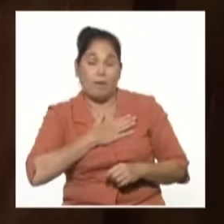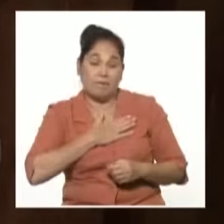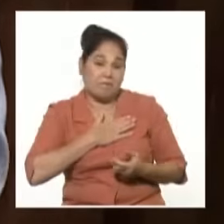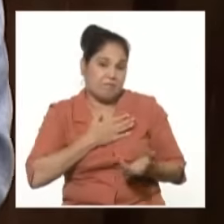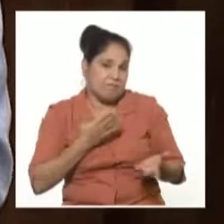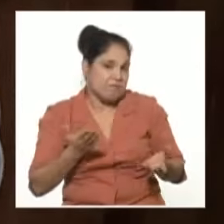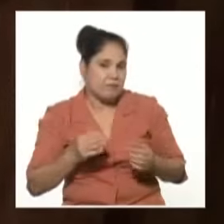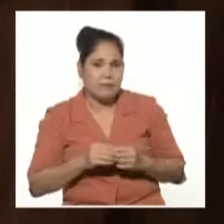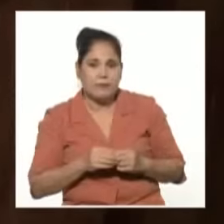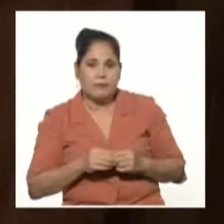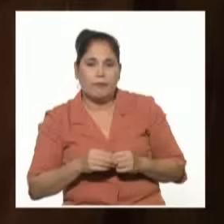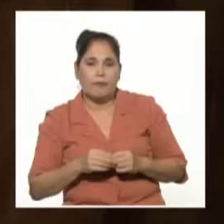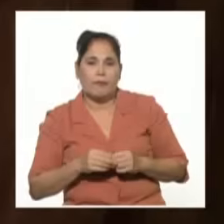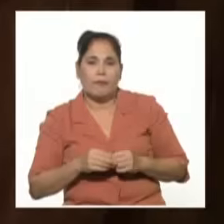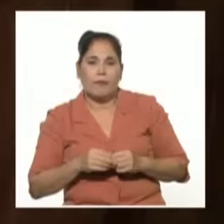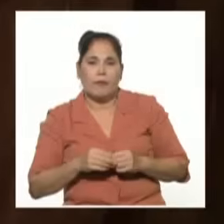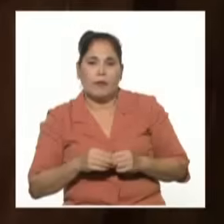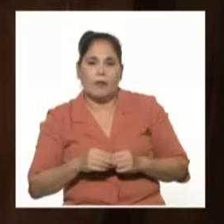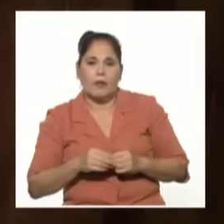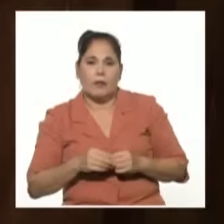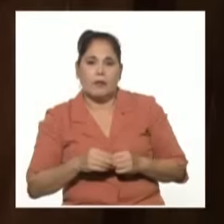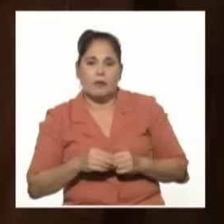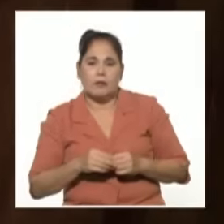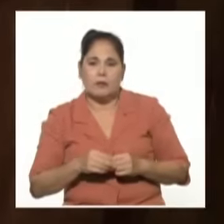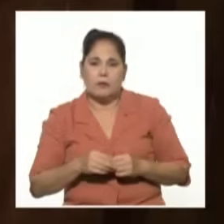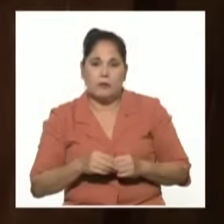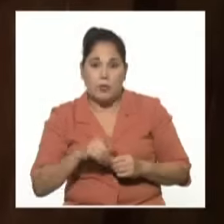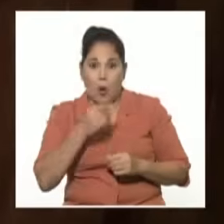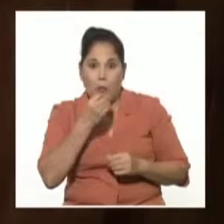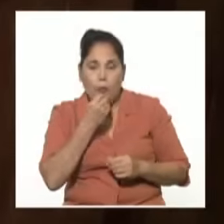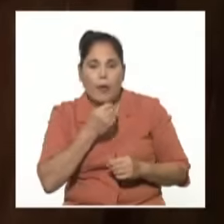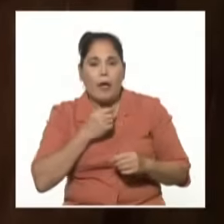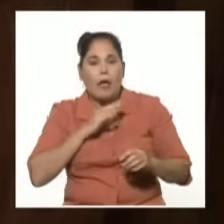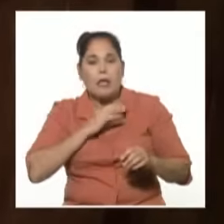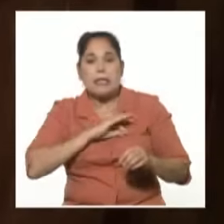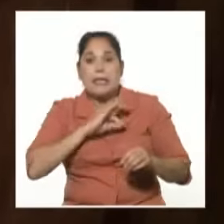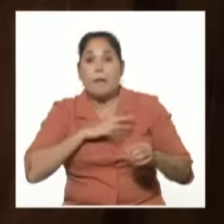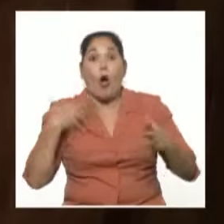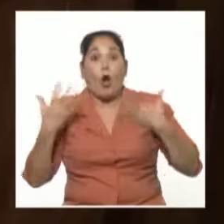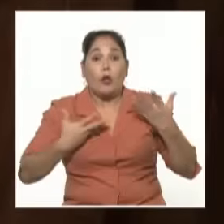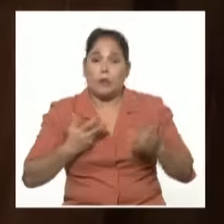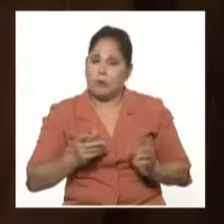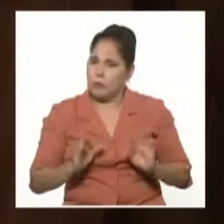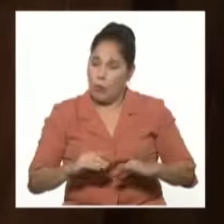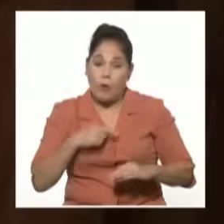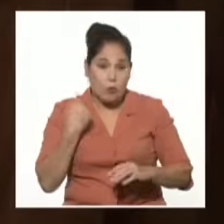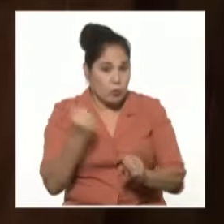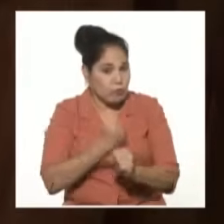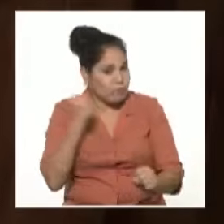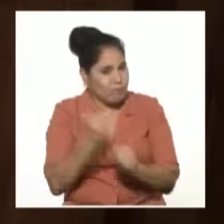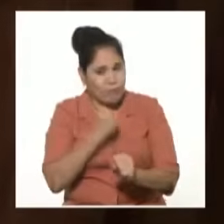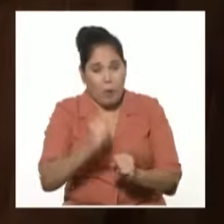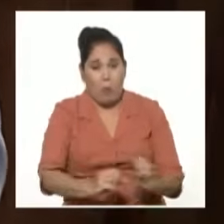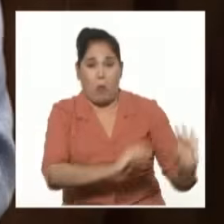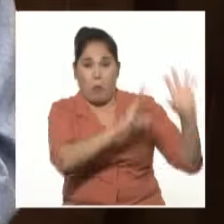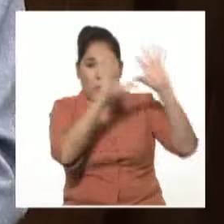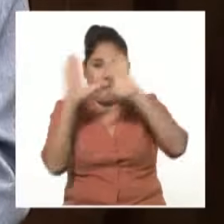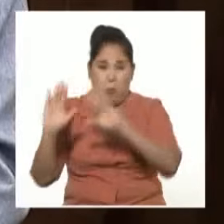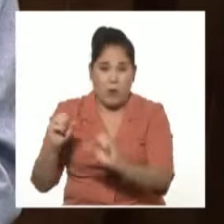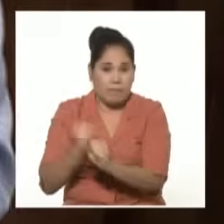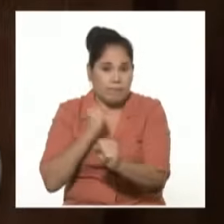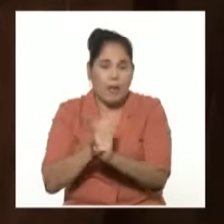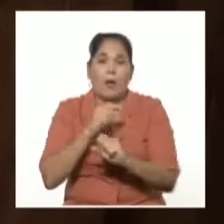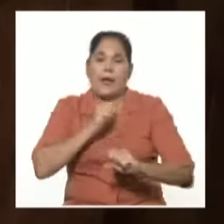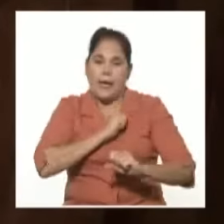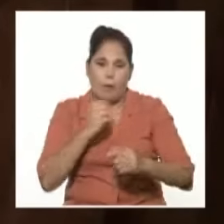los que celebran esa pobreza. Nadie puede estar conforme con eso y trabajaremos sin descanso por la prosperidad